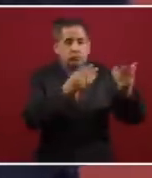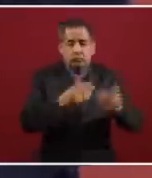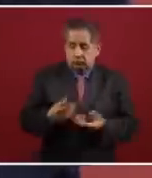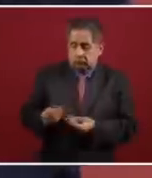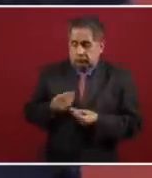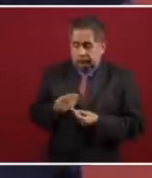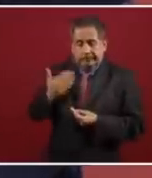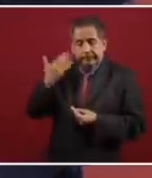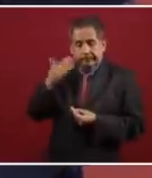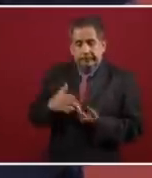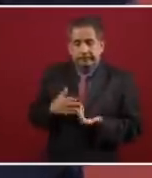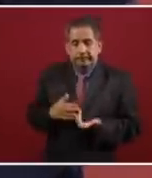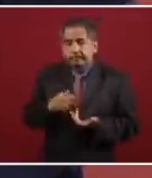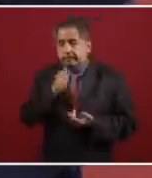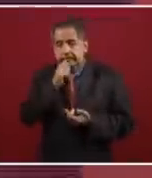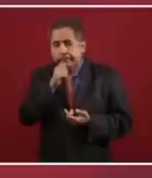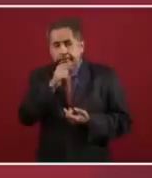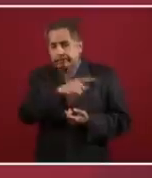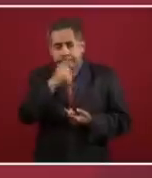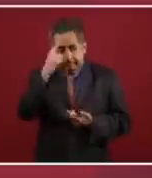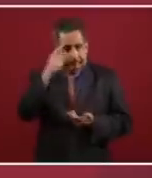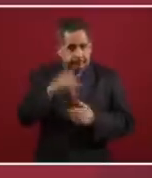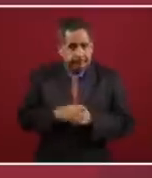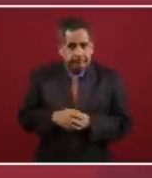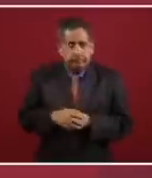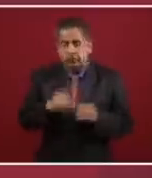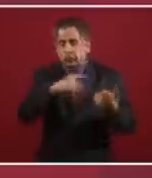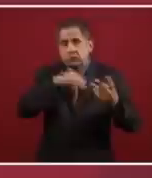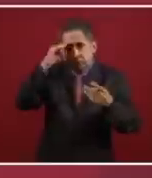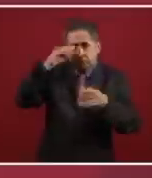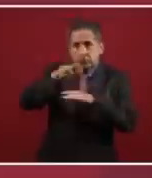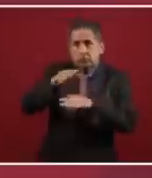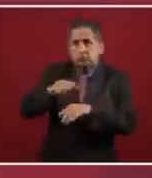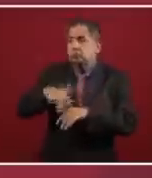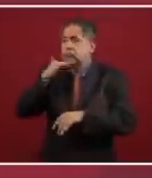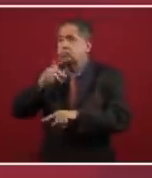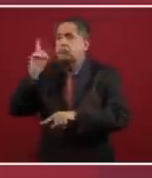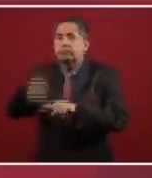todavía el factor corrupción